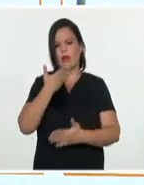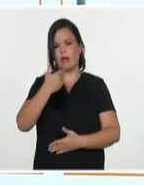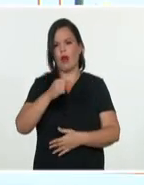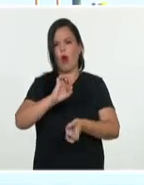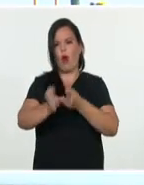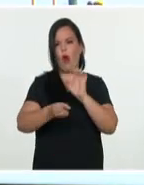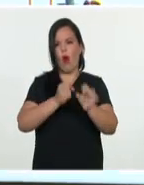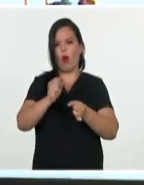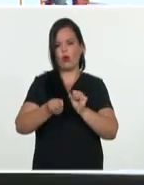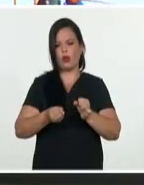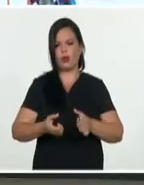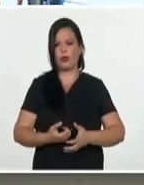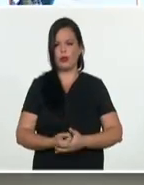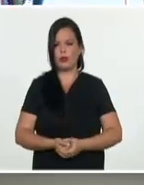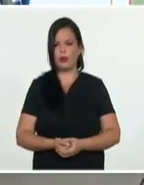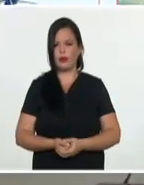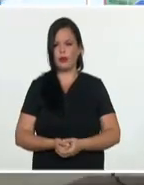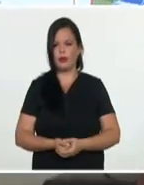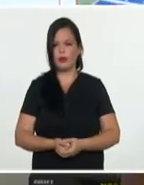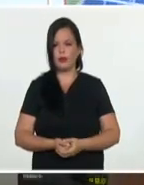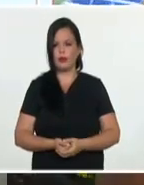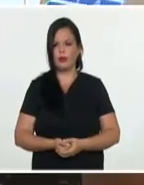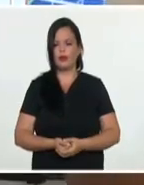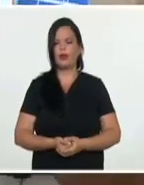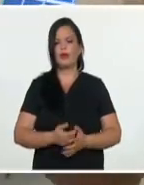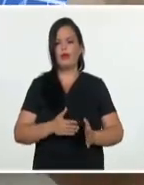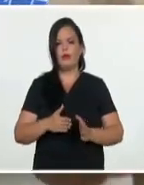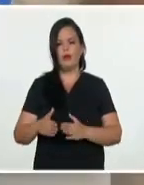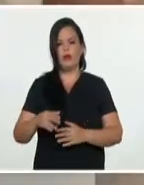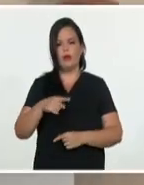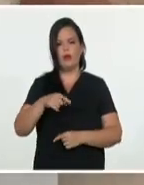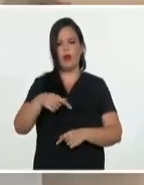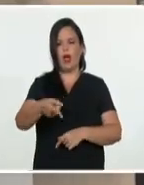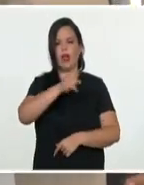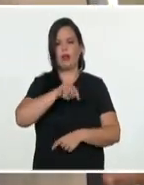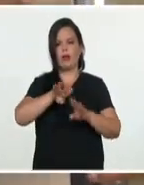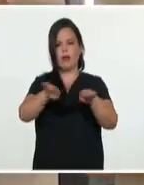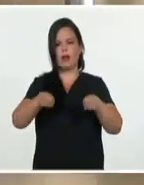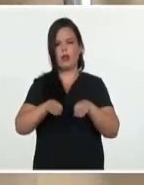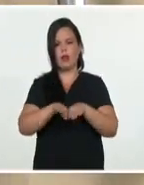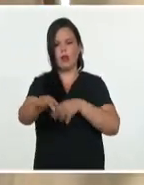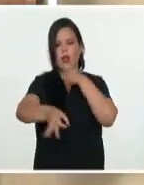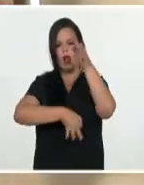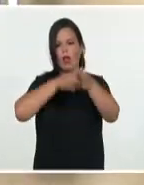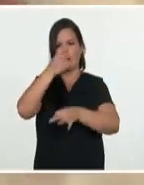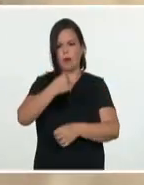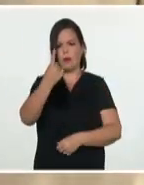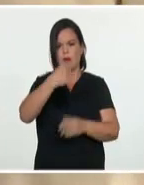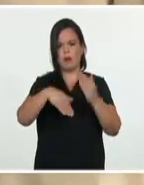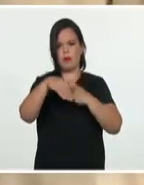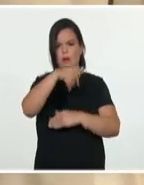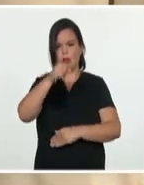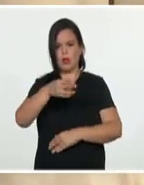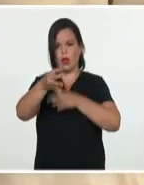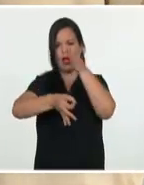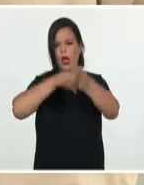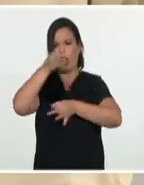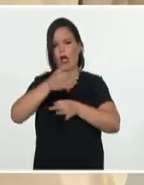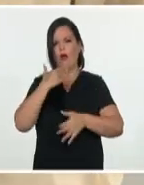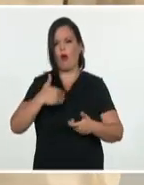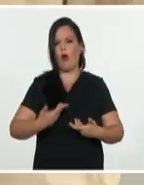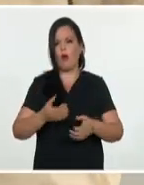Como explicaba el ministro en la mesa redonda informativa de ayer, se ha trabajado intensamente, primero en la Guiteras, también en la